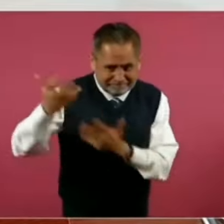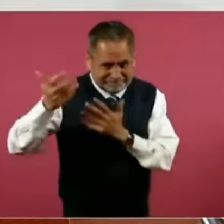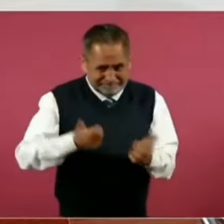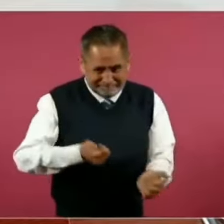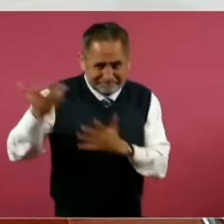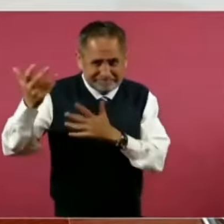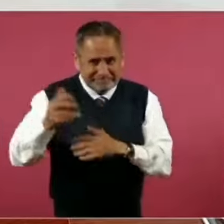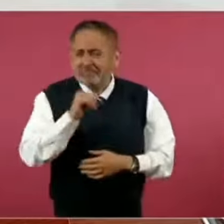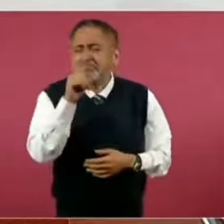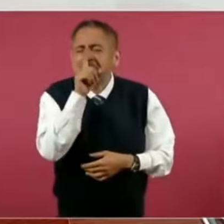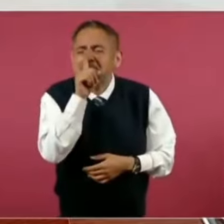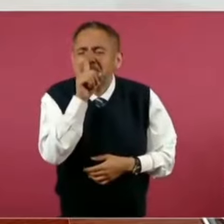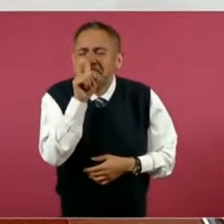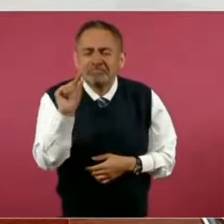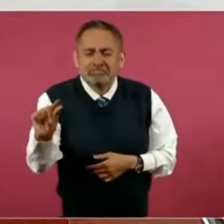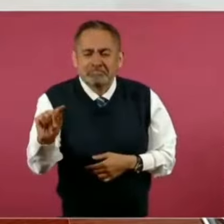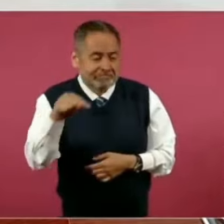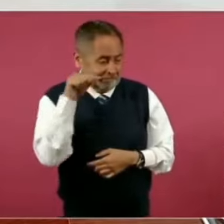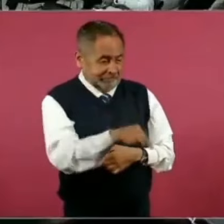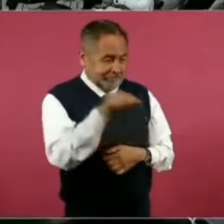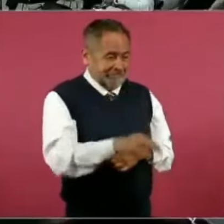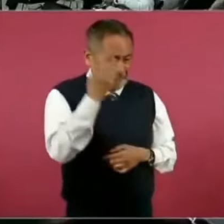de saqueo colonial,